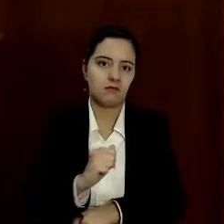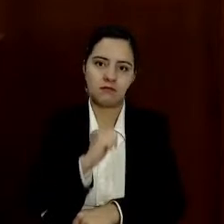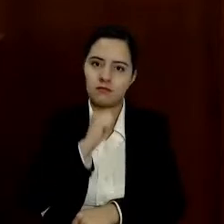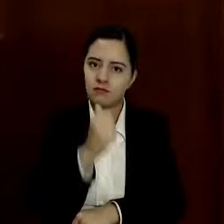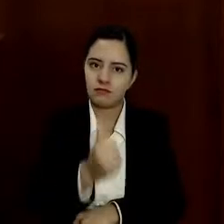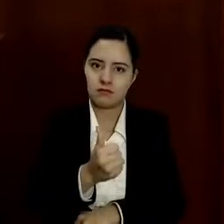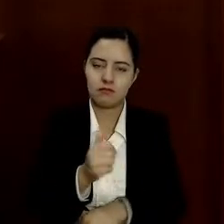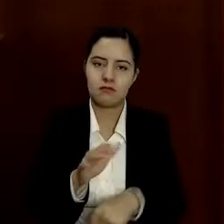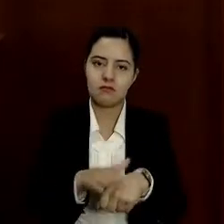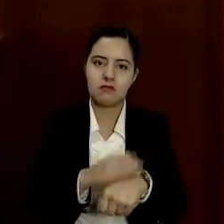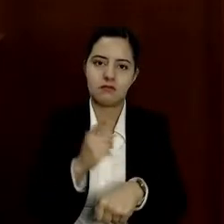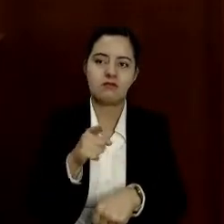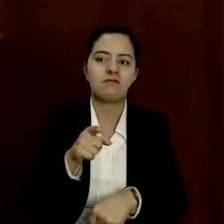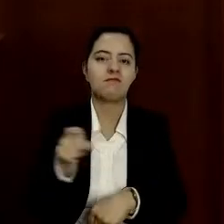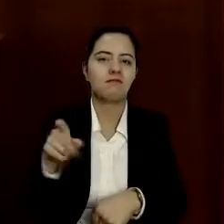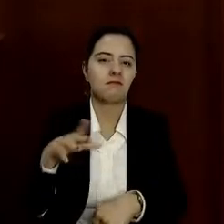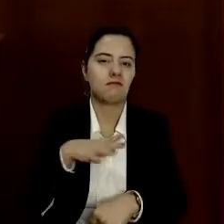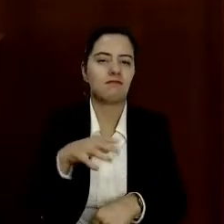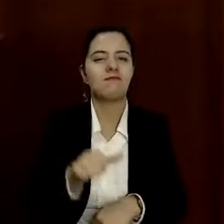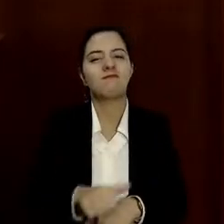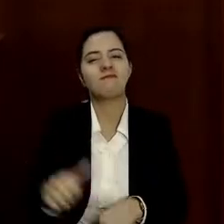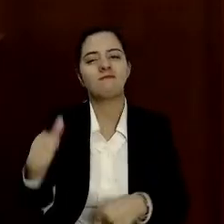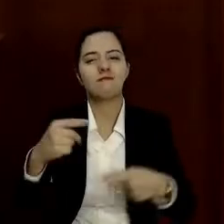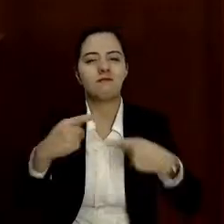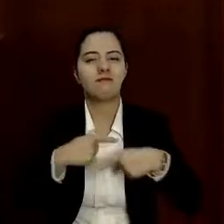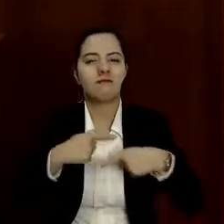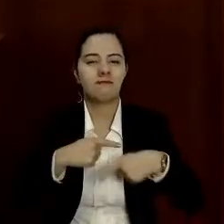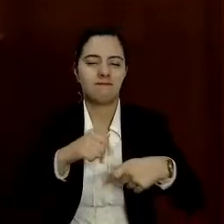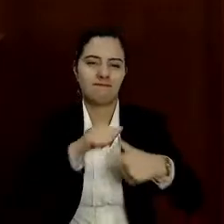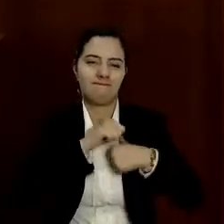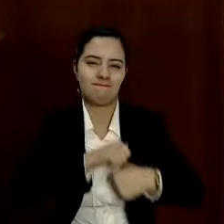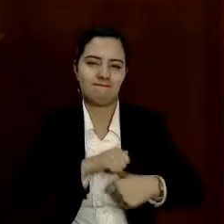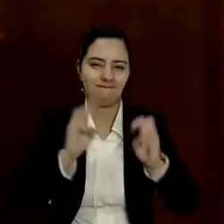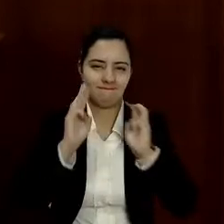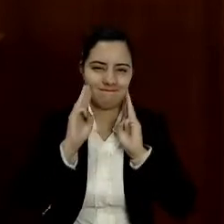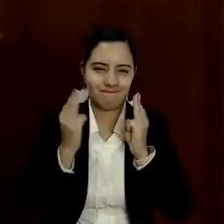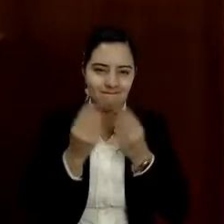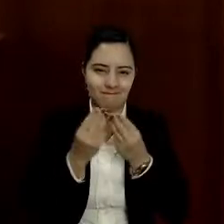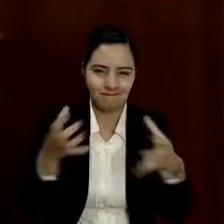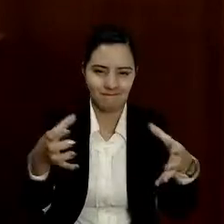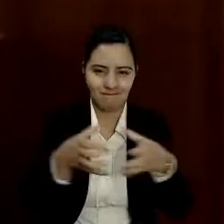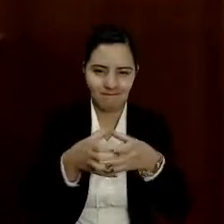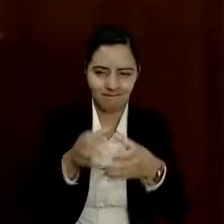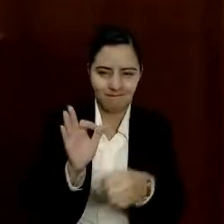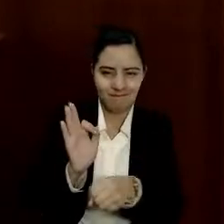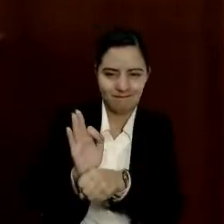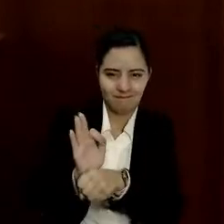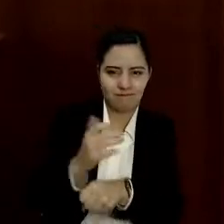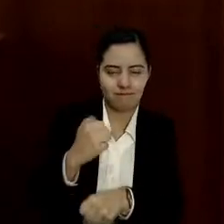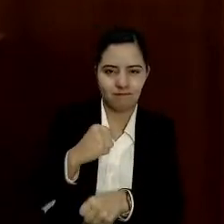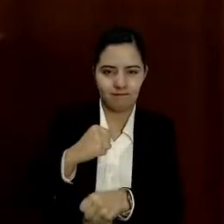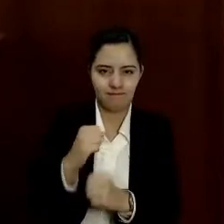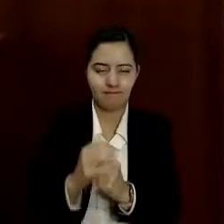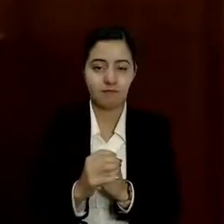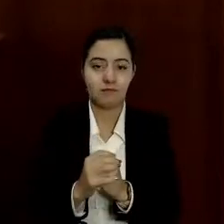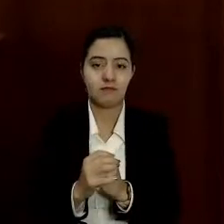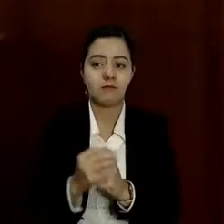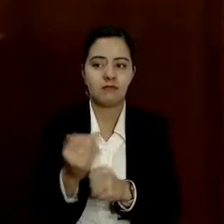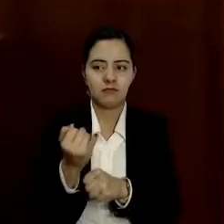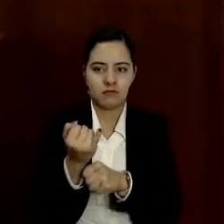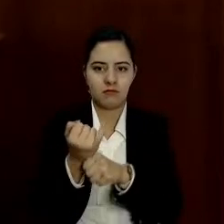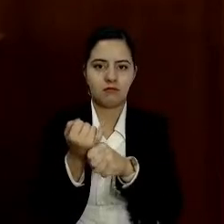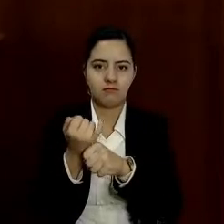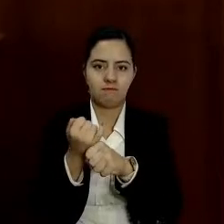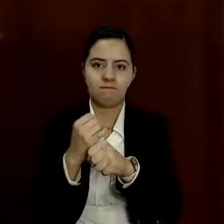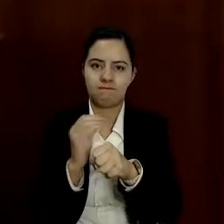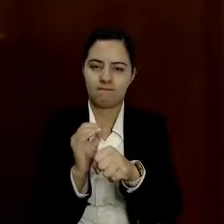contaron con otras redes de funcionarios mafiosos que los encubrieron. Una investigación complementaria del